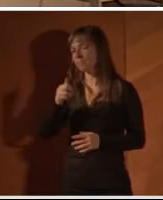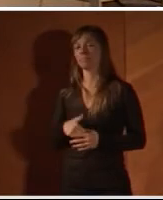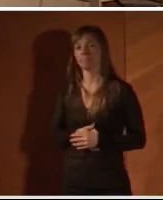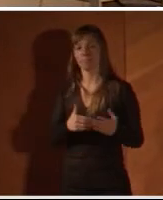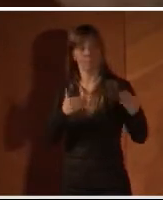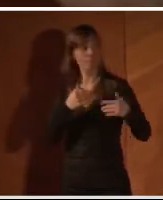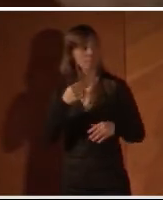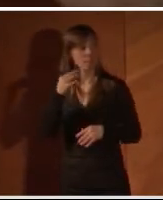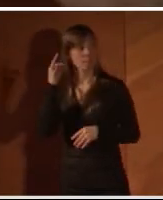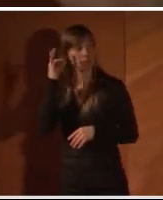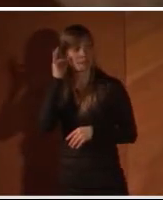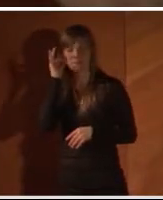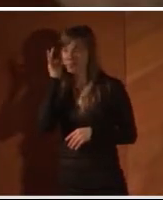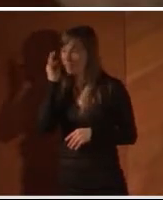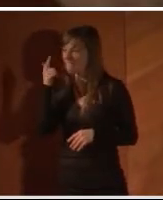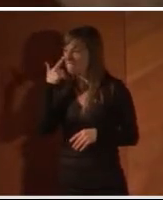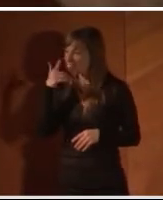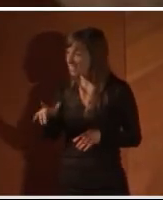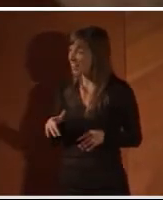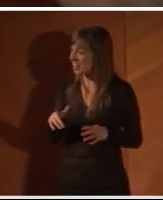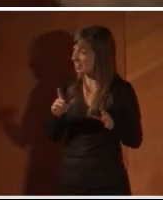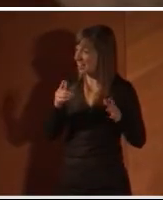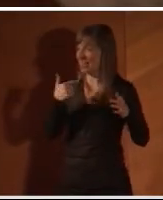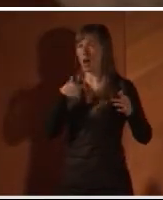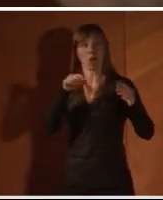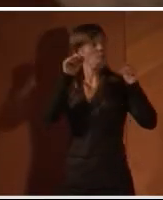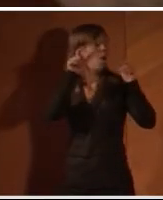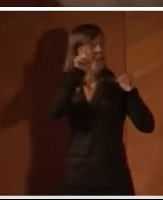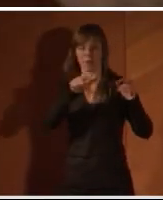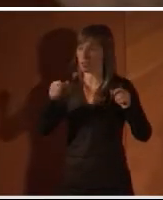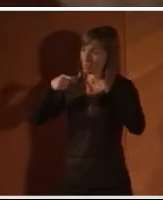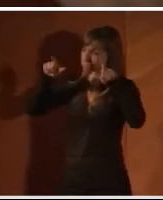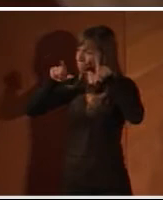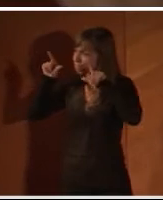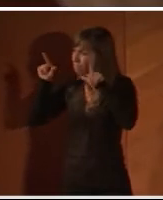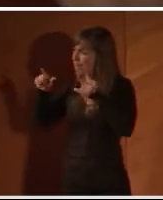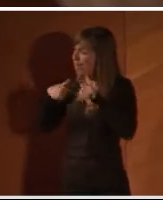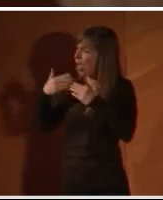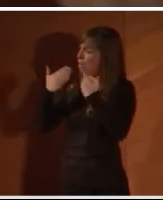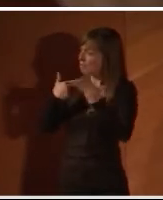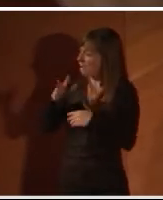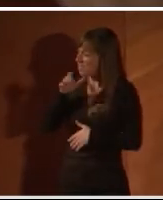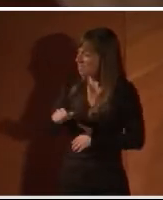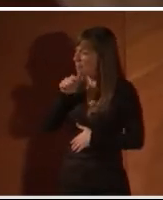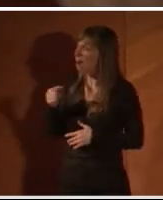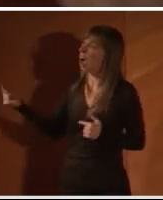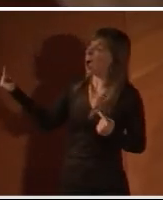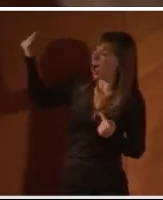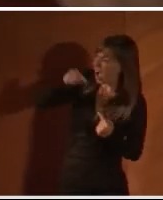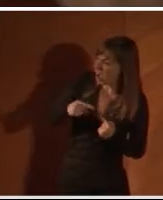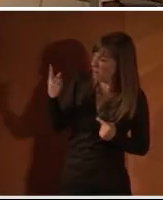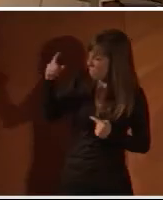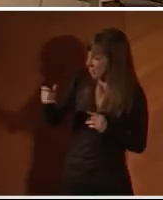Nos parece una maravilla poder tener reunida tanta gente sin que se haya tenido que desplazar. Está funcionando todo bien.